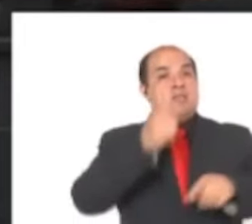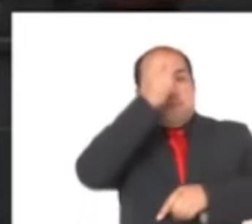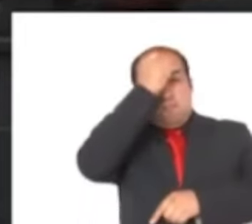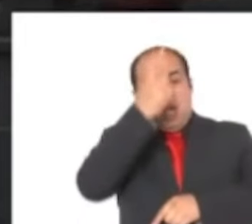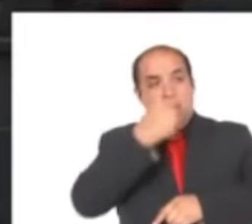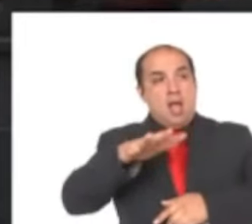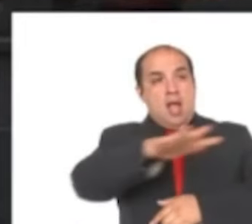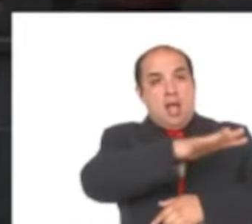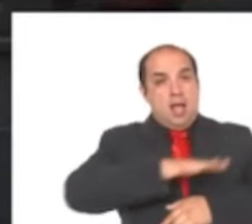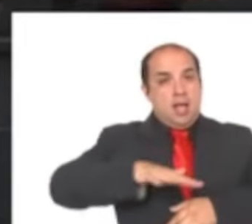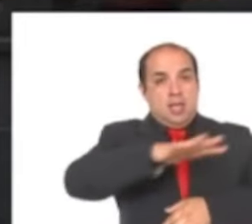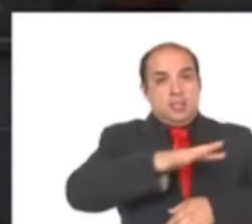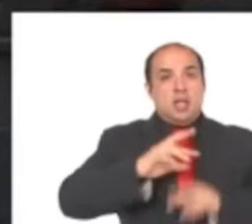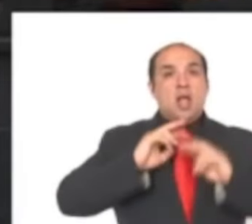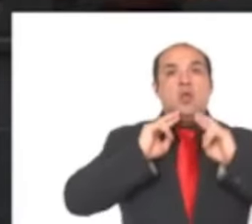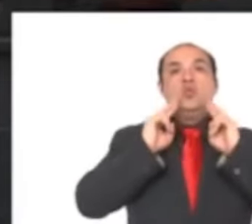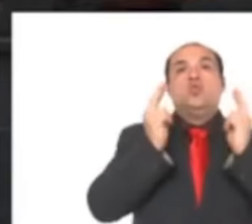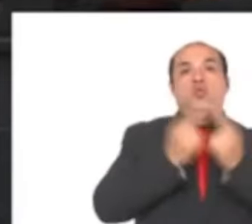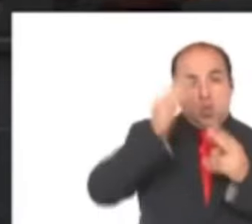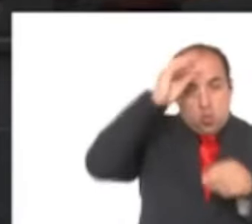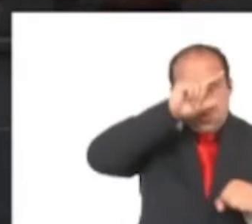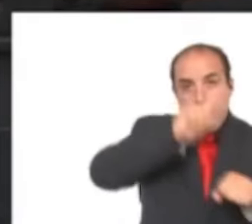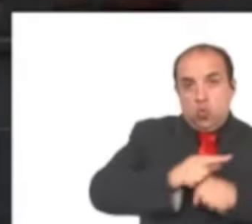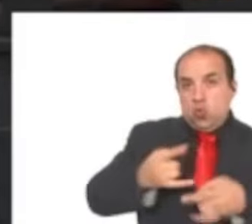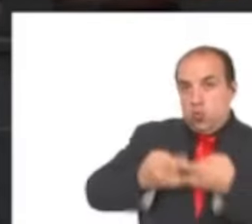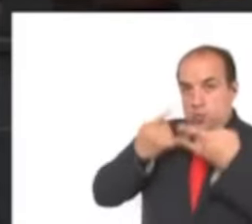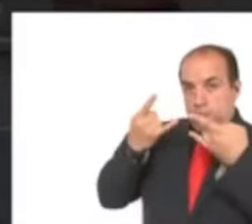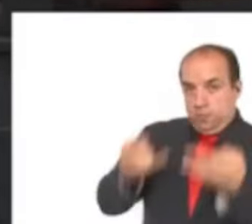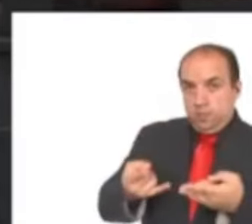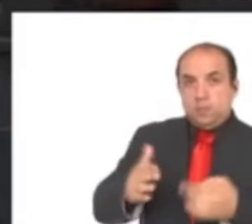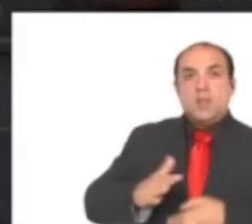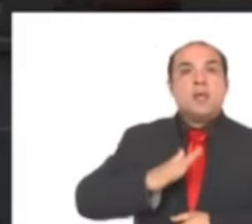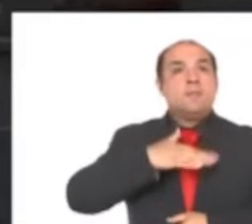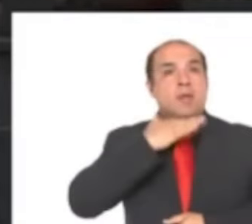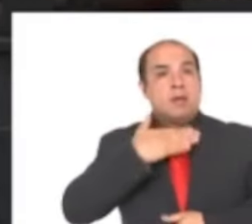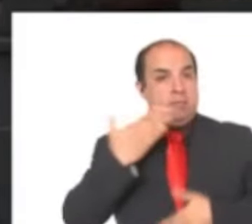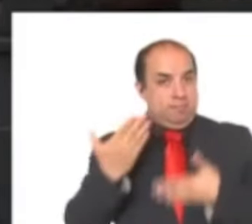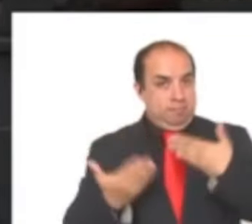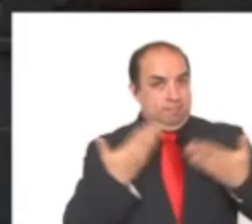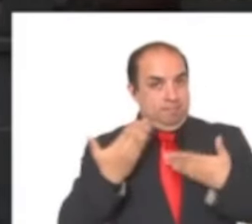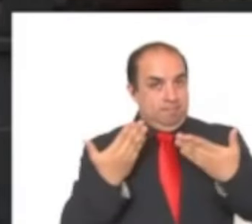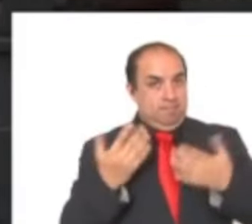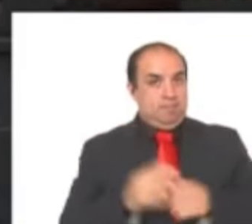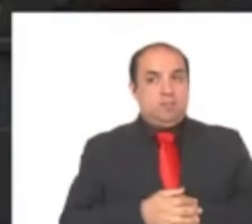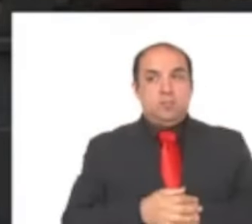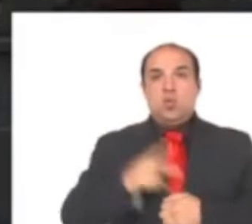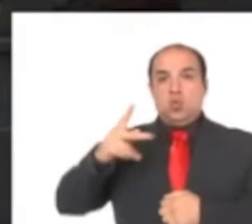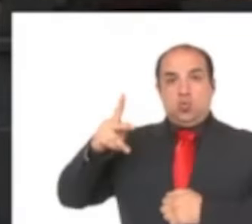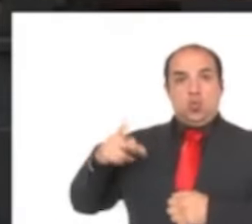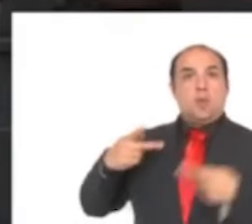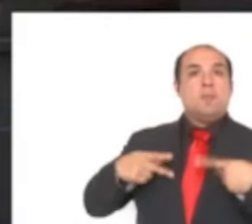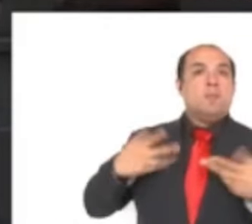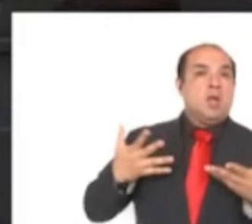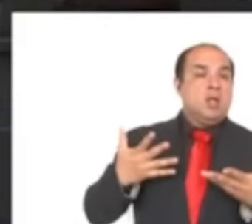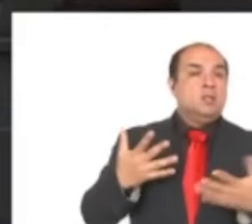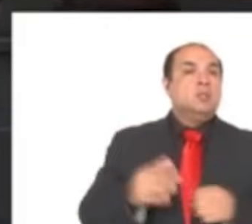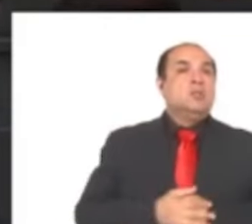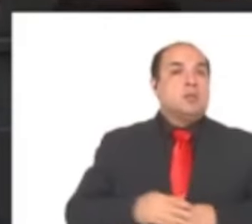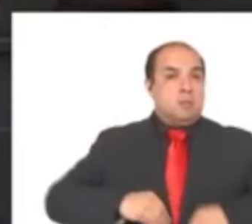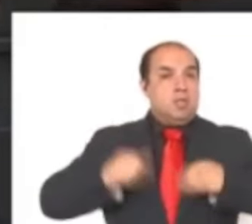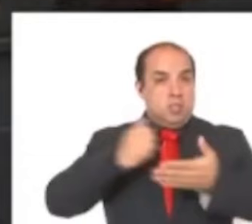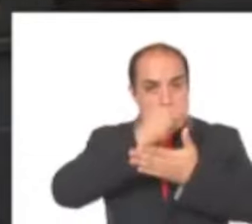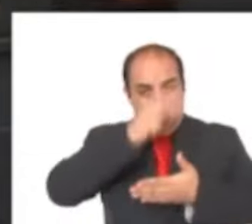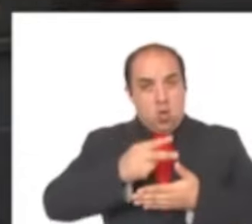un sitio que reúne cultura, historia, entretenimiento para el disfrute de los capitalinos y